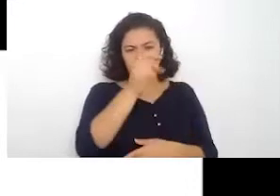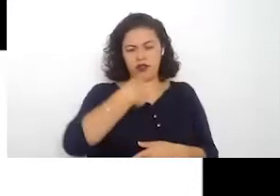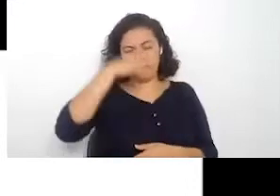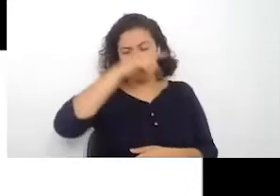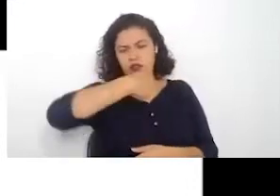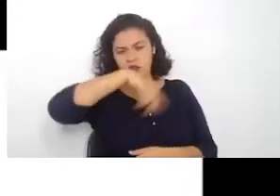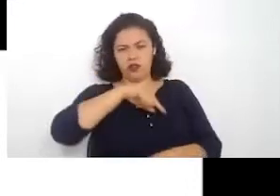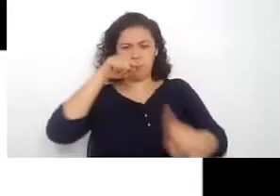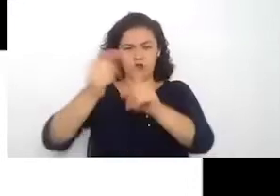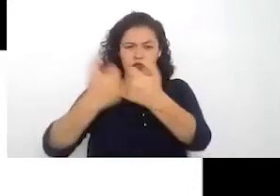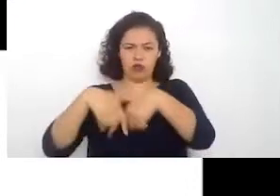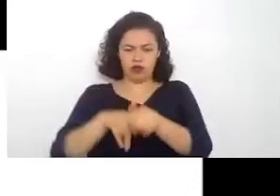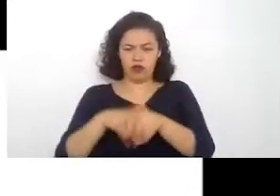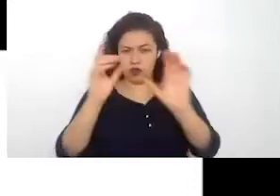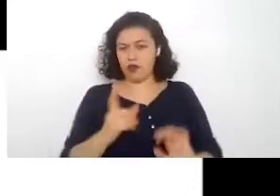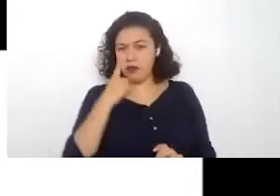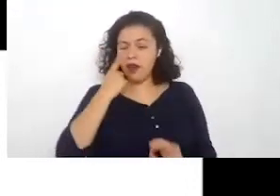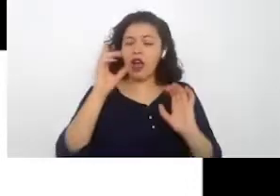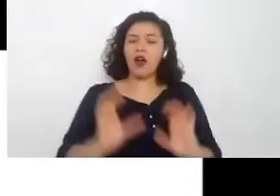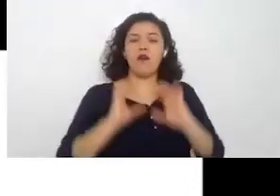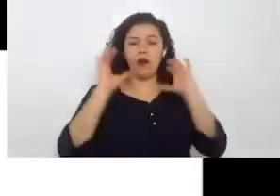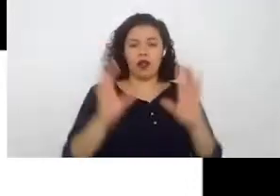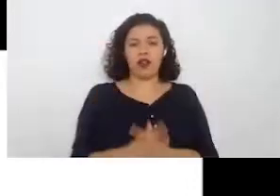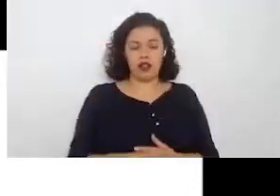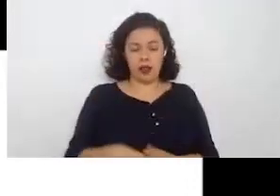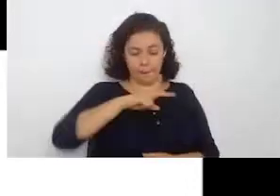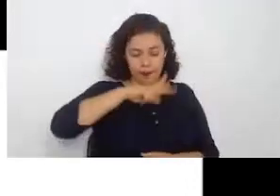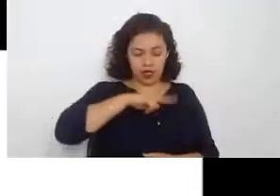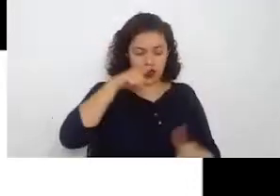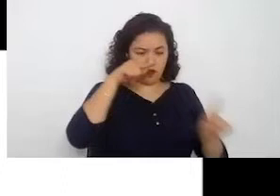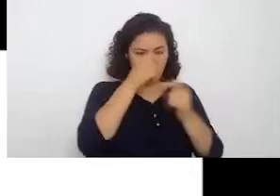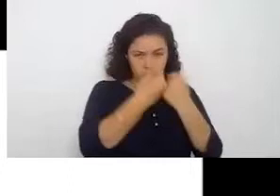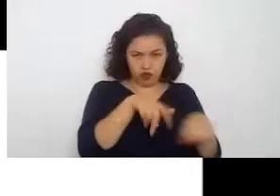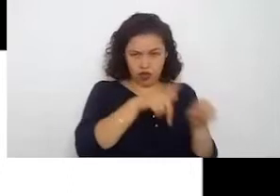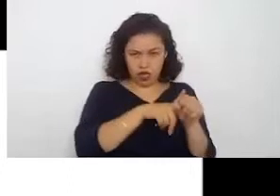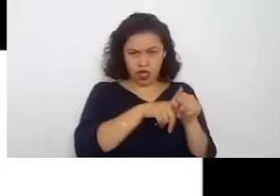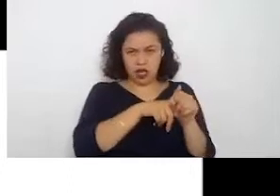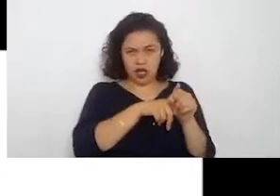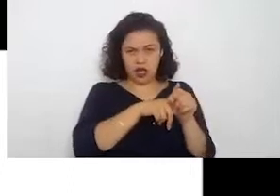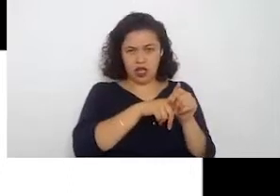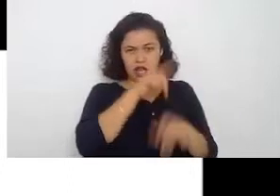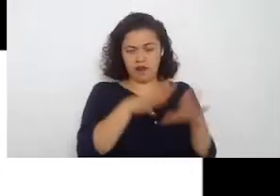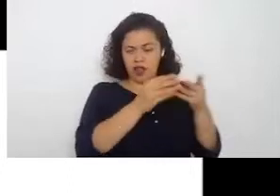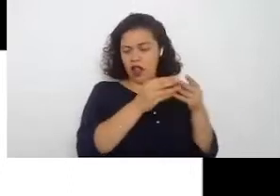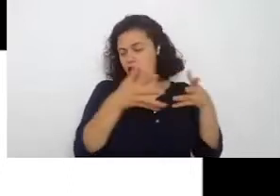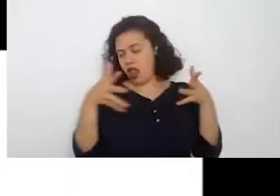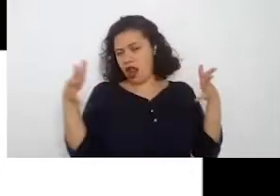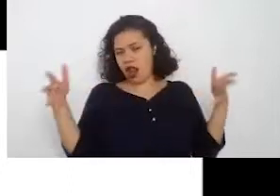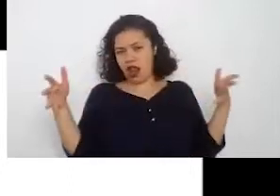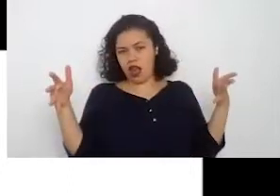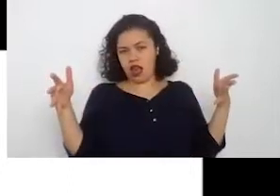social. Cuidado, el objeto social, ¿sí?, es a veces muy amplio. Y